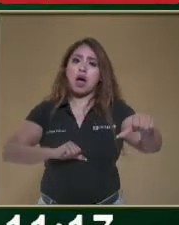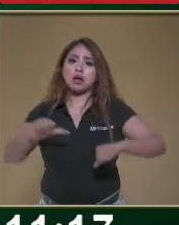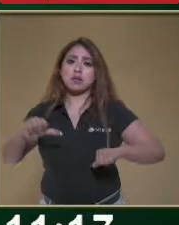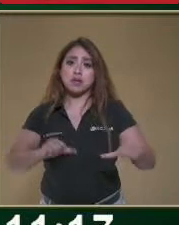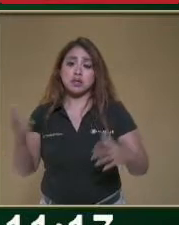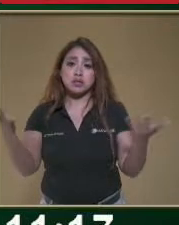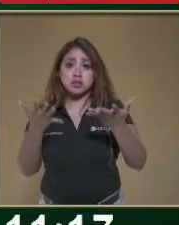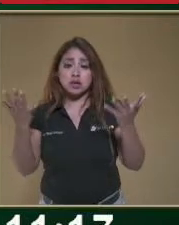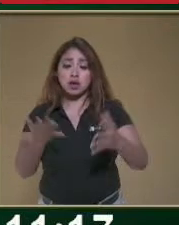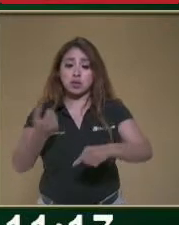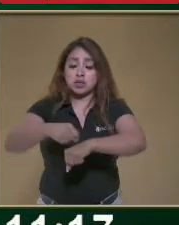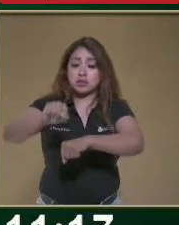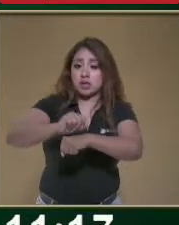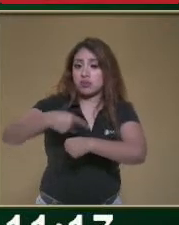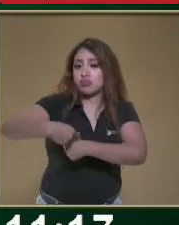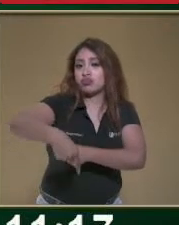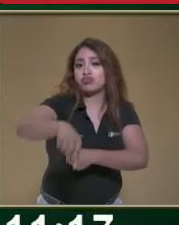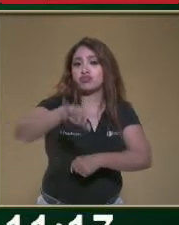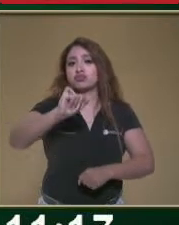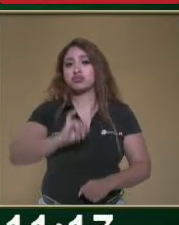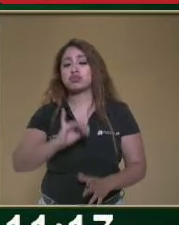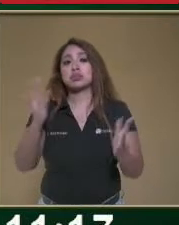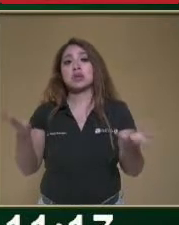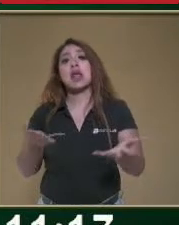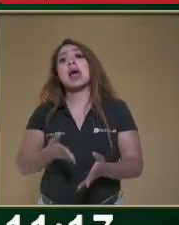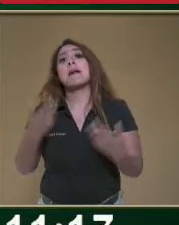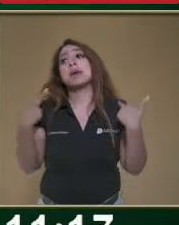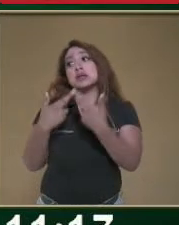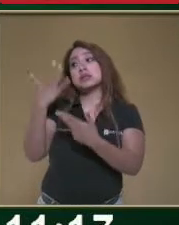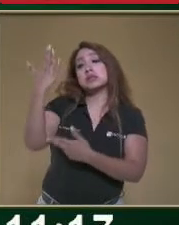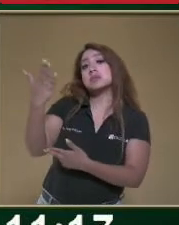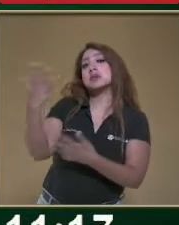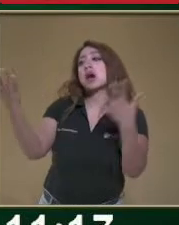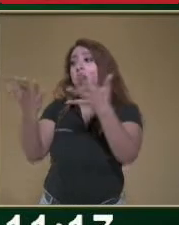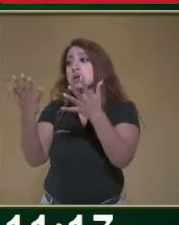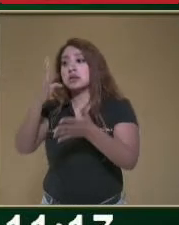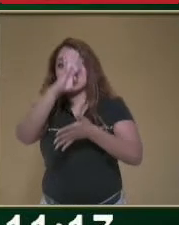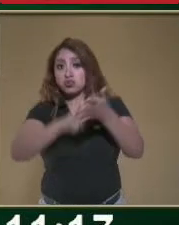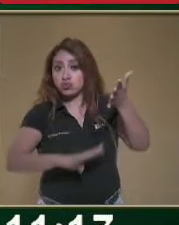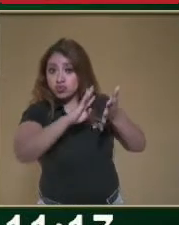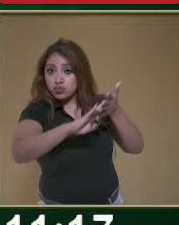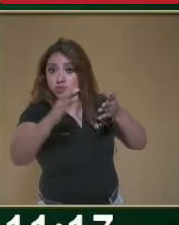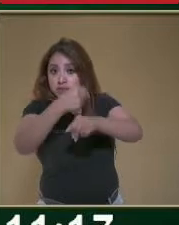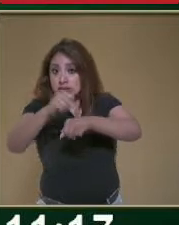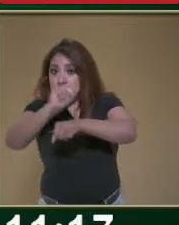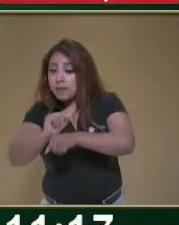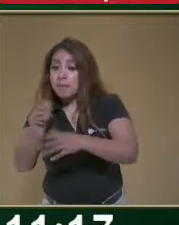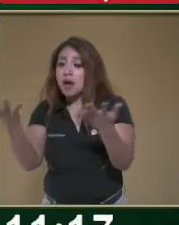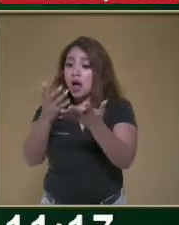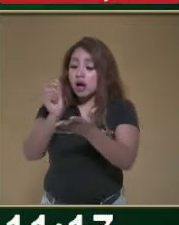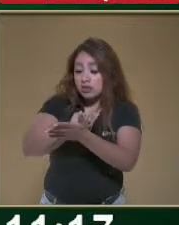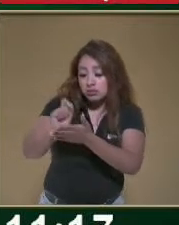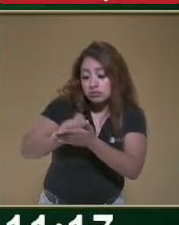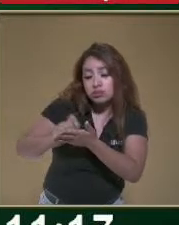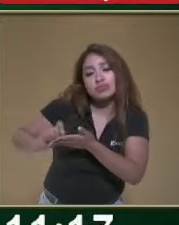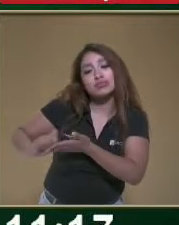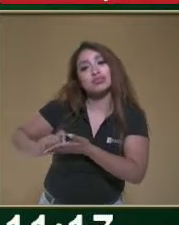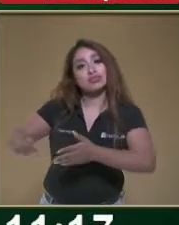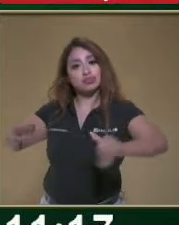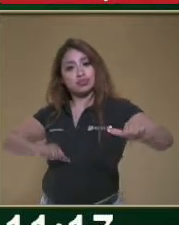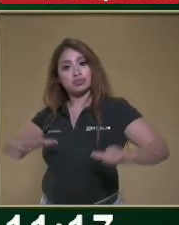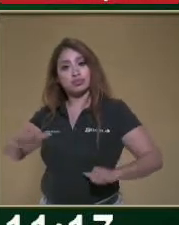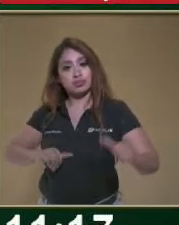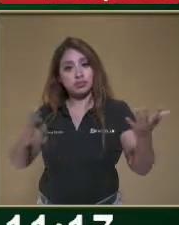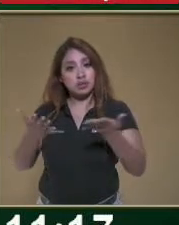realizadas durante la semana. Bueno, pues la maestra les pide a los alumnos realizar este semanario y ahí registrar las actividades que han